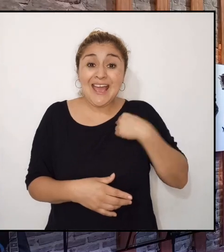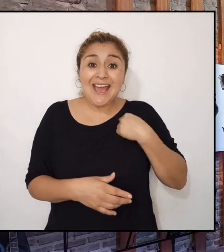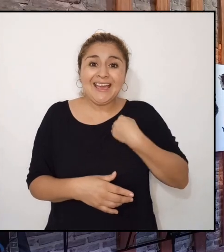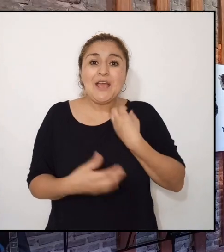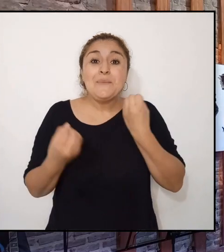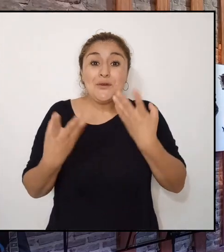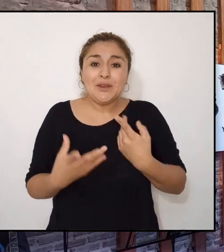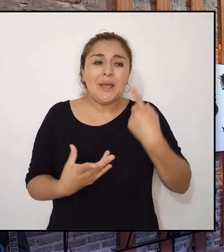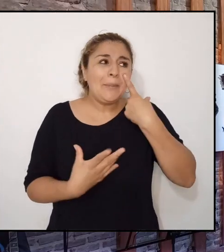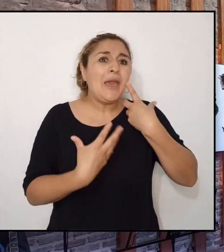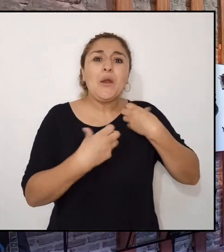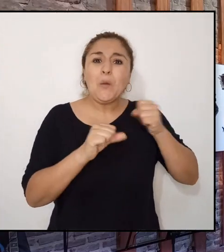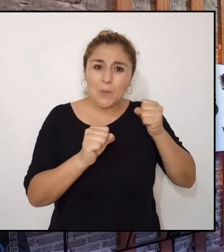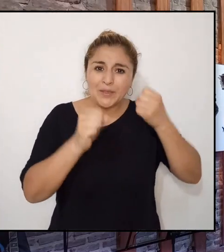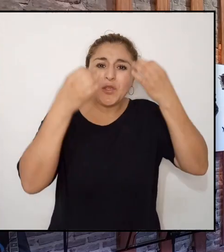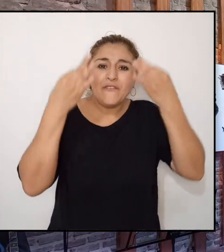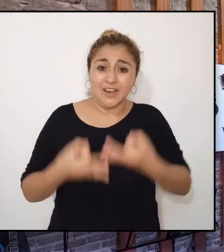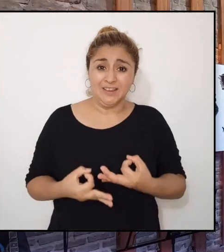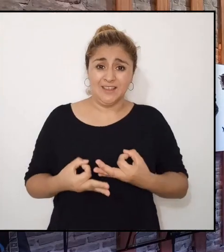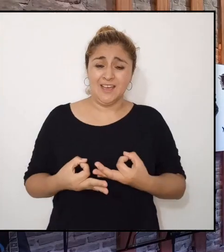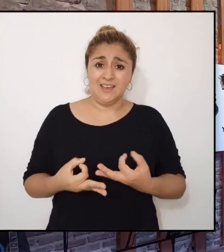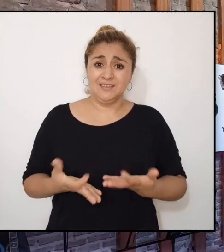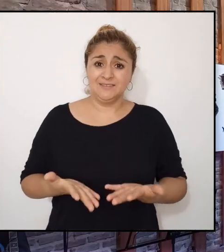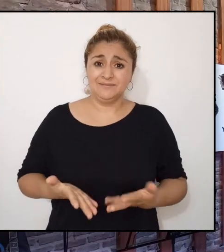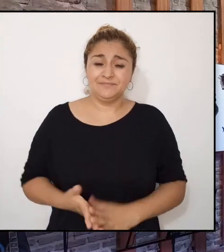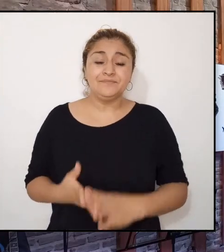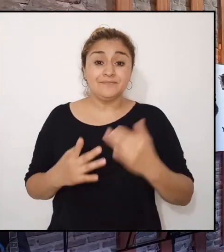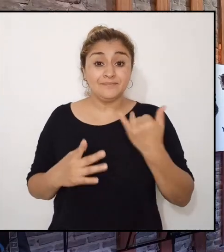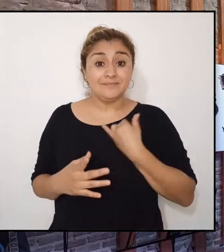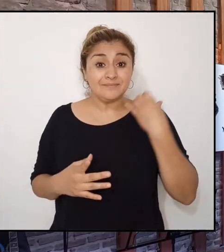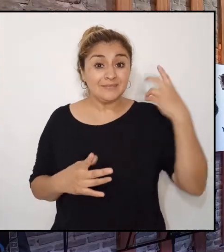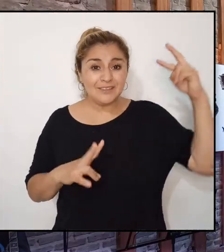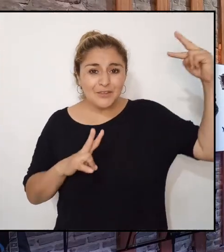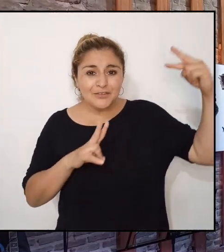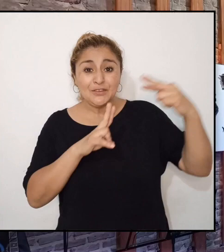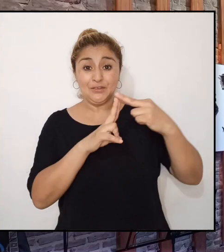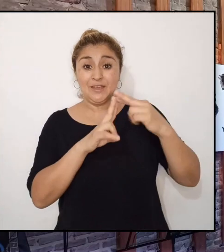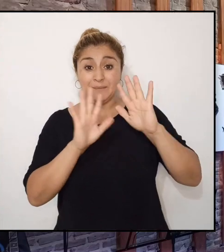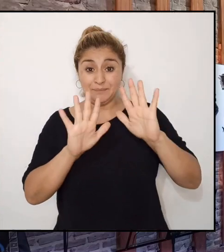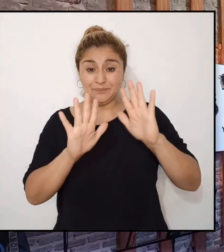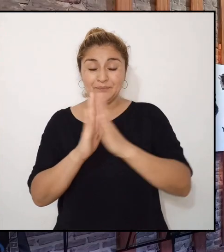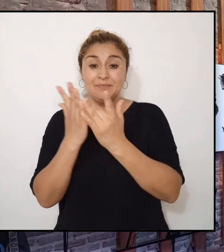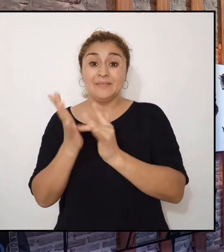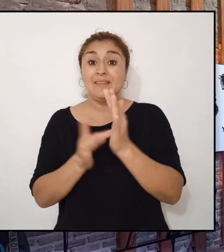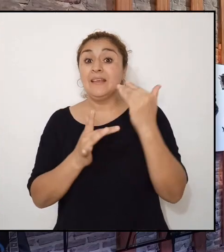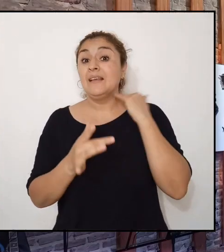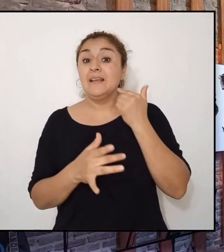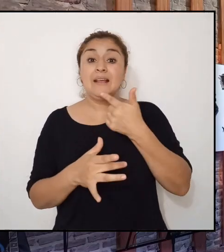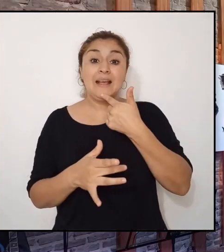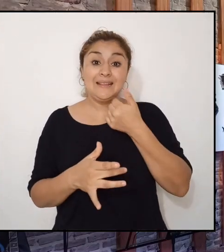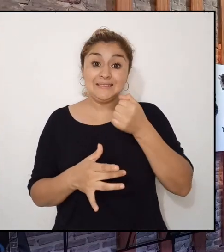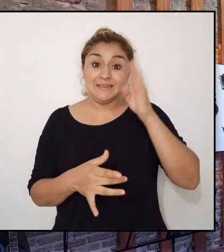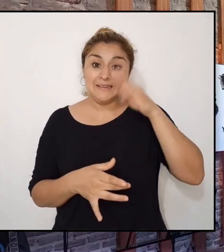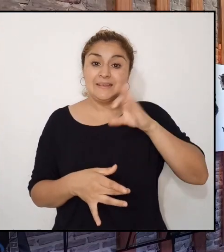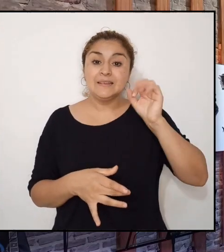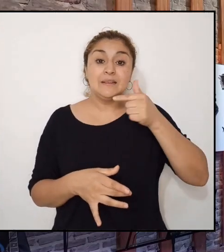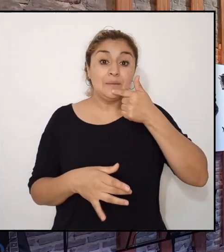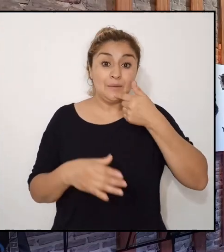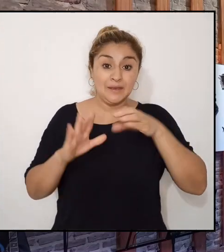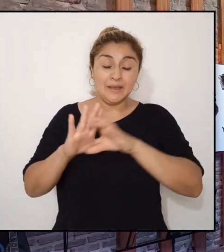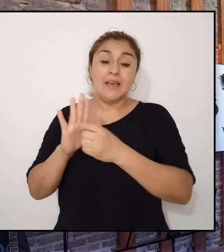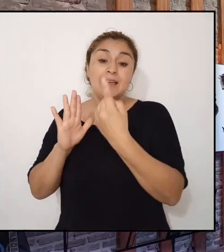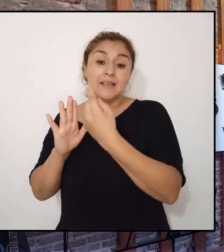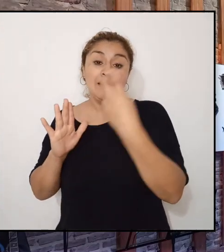pedirte algo para mí. Y termina ese salmo, el salmo 139, diciendo, Señor, escudriña mi